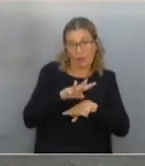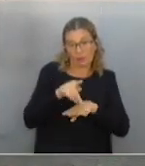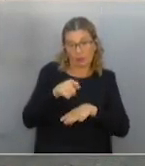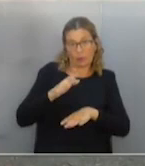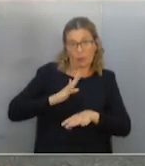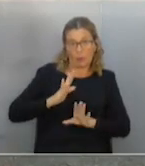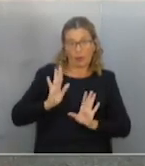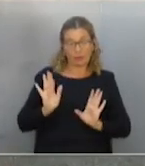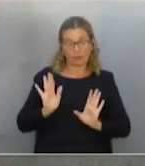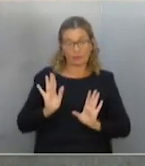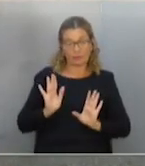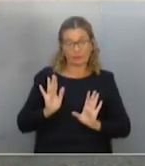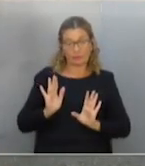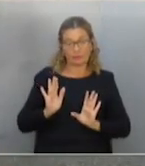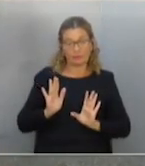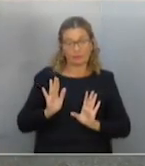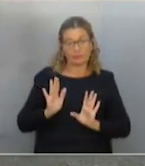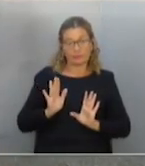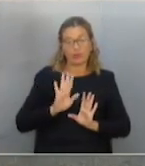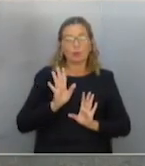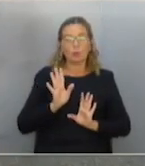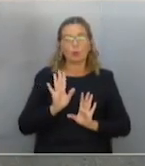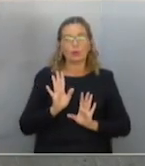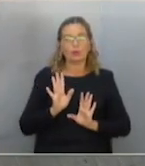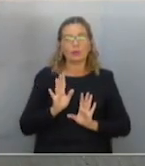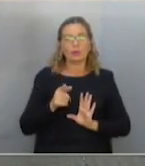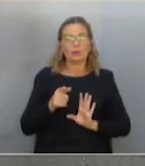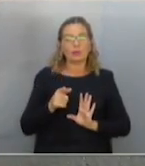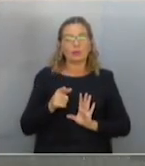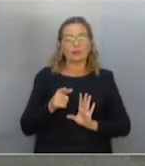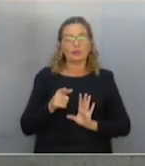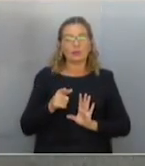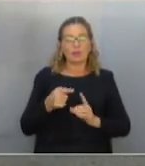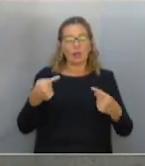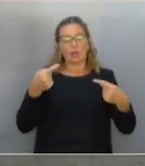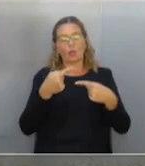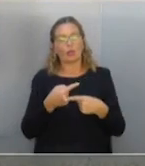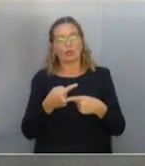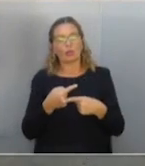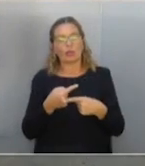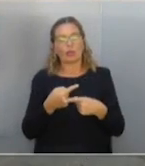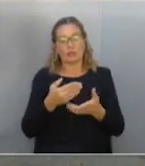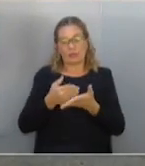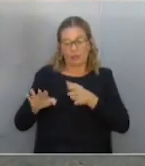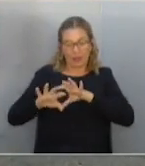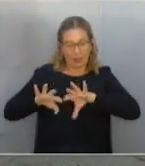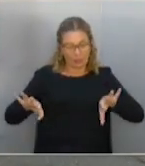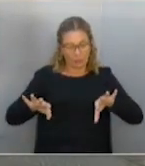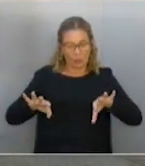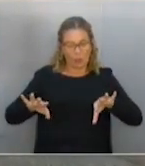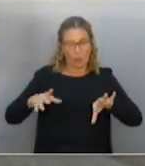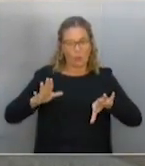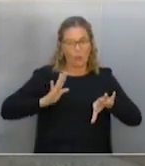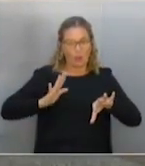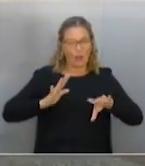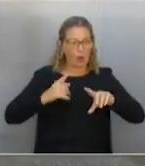mujeres. Digo, no es que esté contra separando géneros, ¿no? Pero